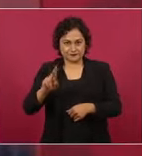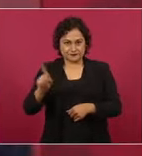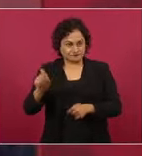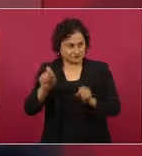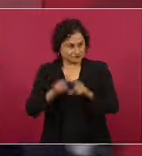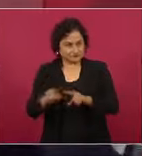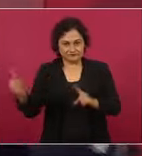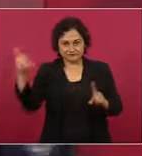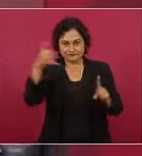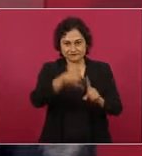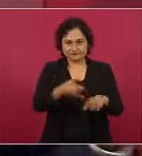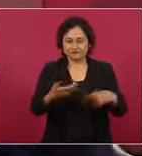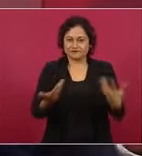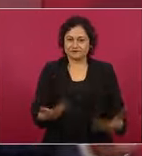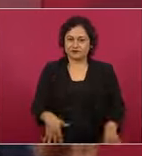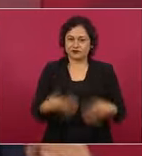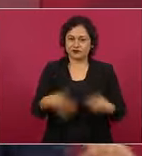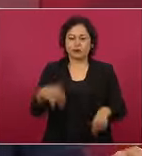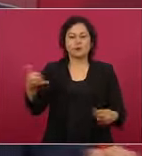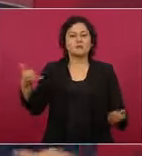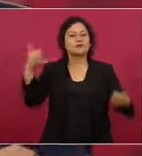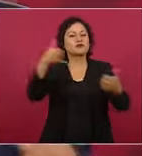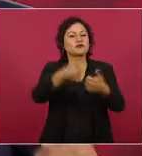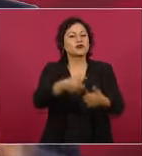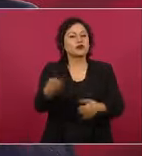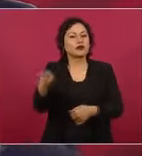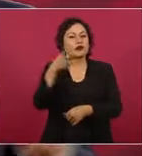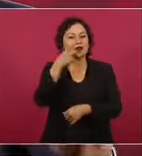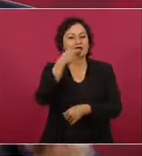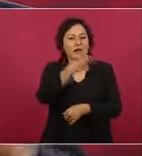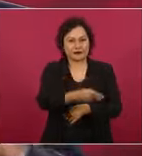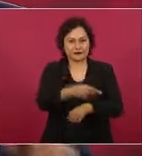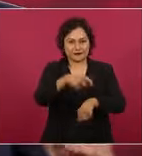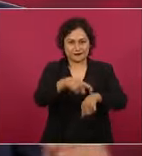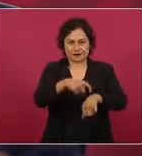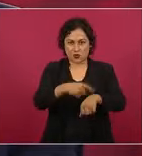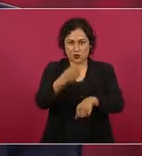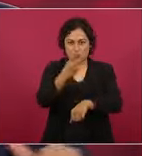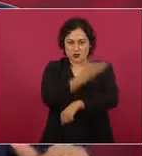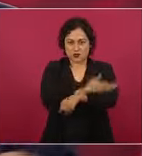Ya esto le dice la maestra a la 1 de la tarde.